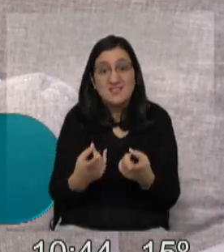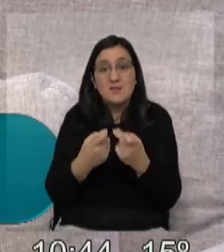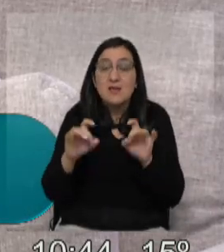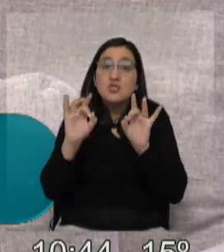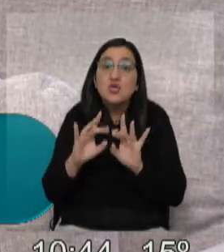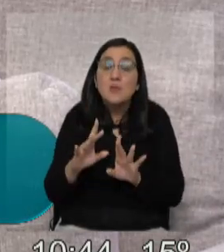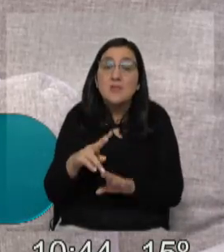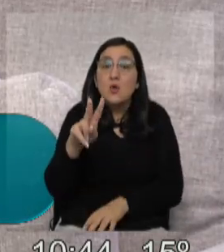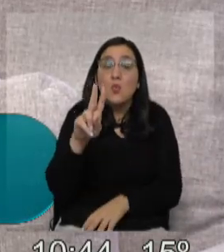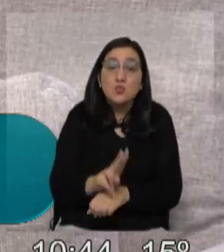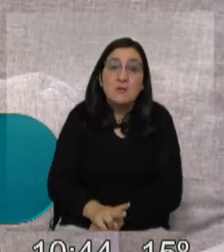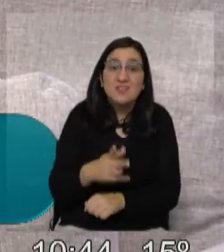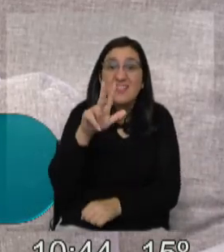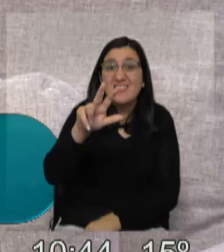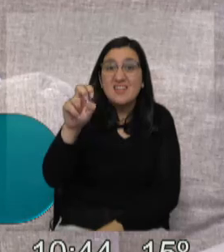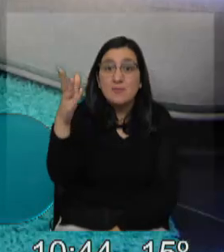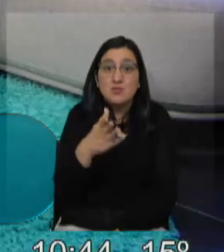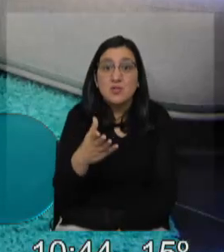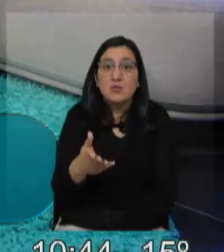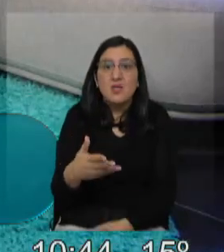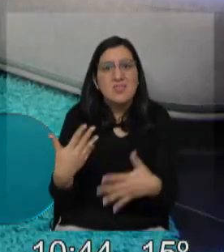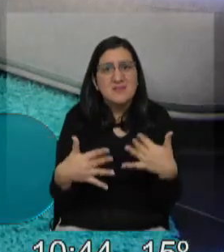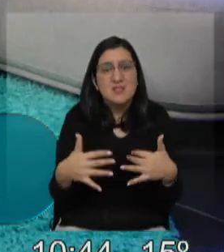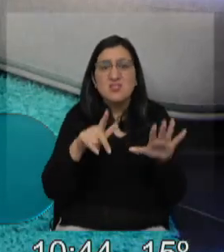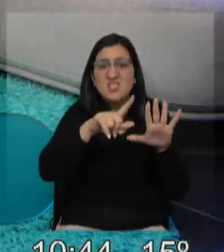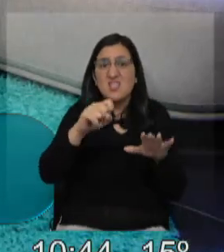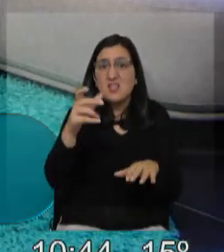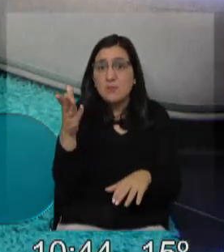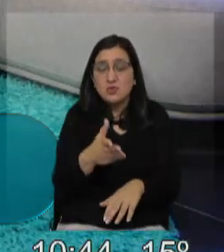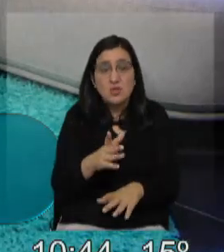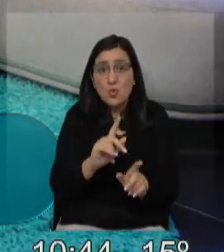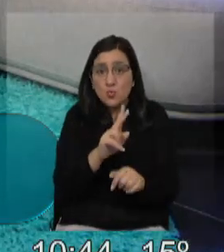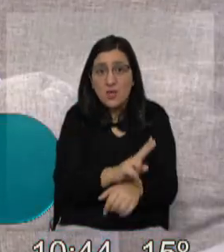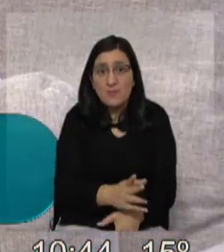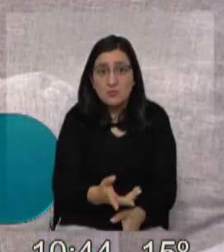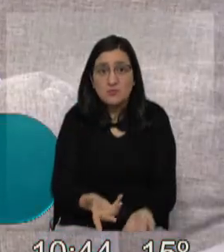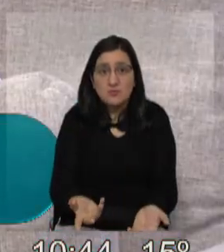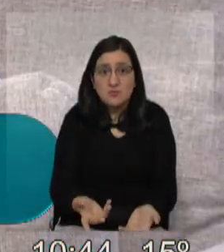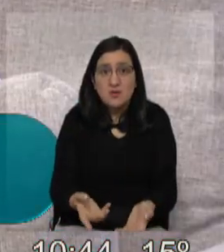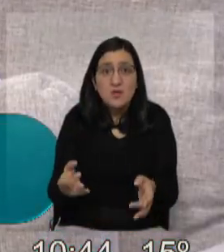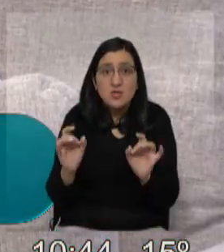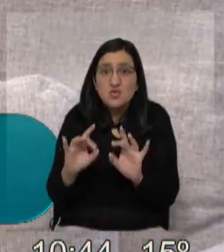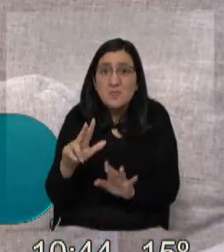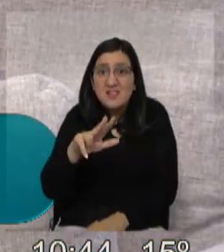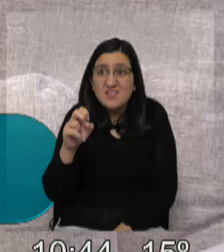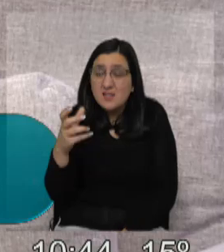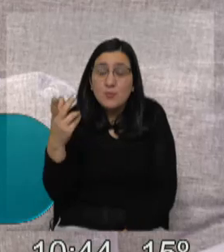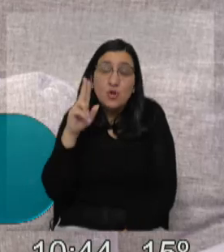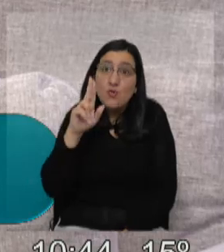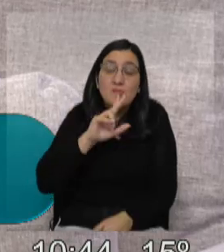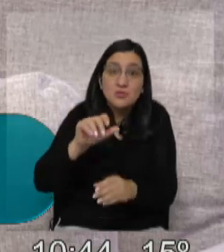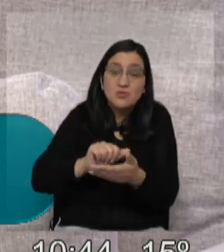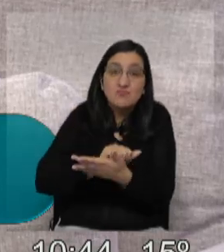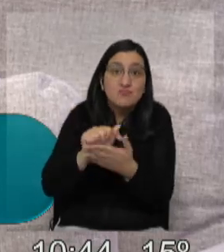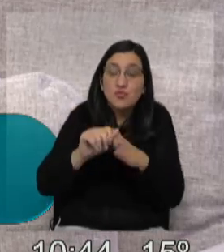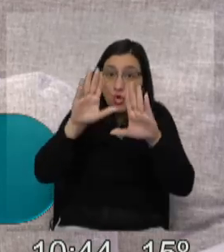solo usamos el 30%. Ah, es un montón. Es un montón. Pero principalmente solo usamos el 30% porque no vemos la totalidad de lo